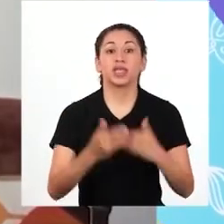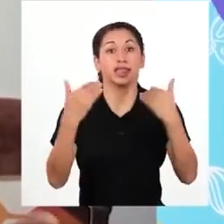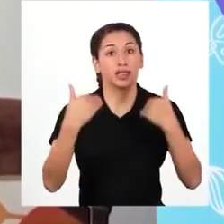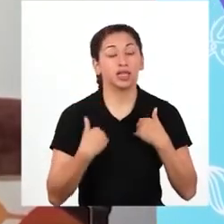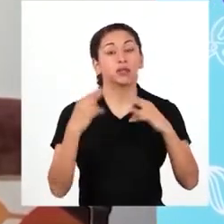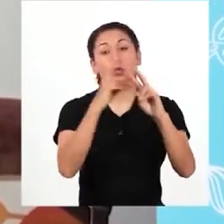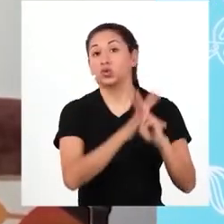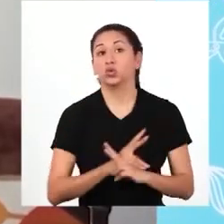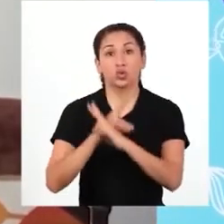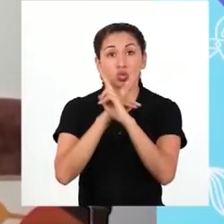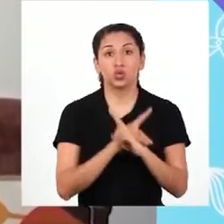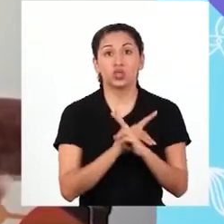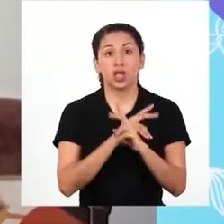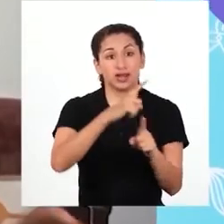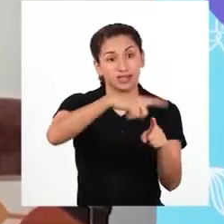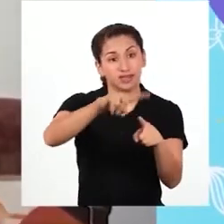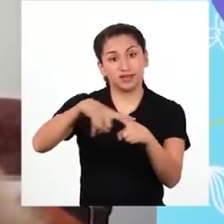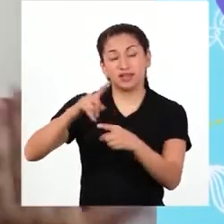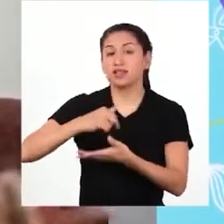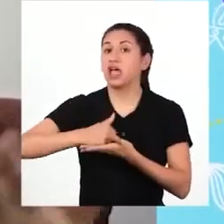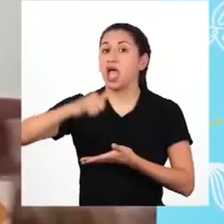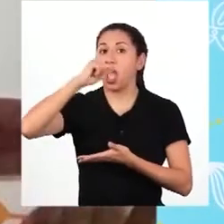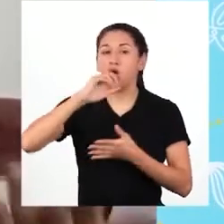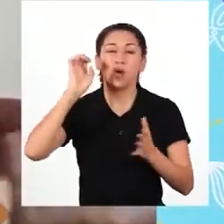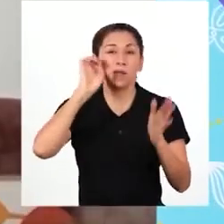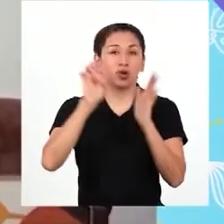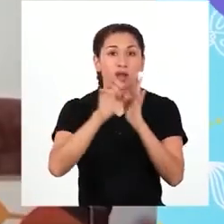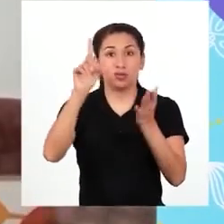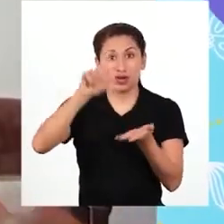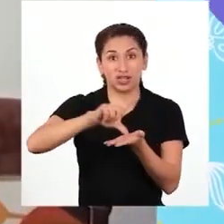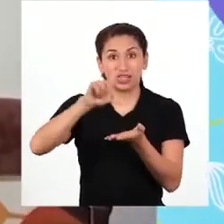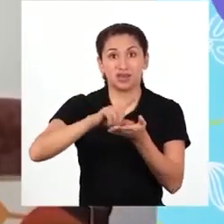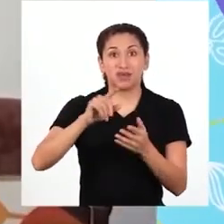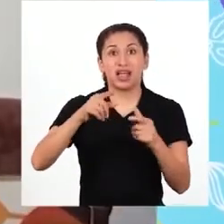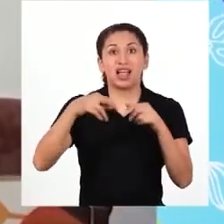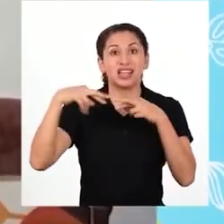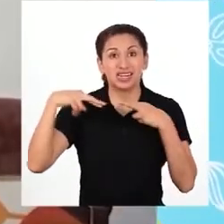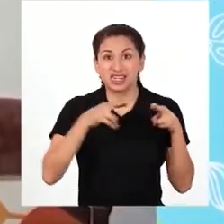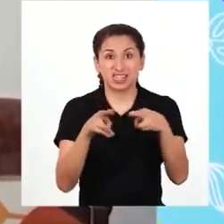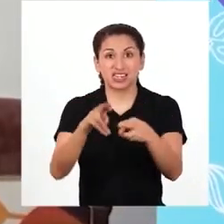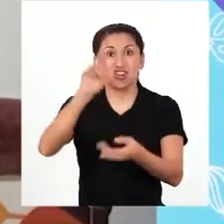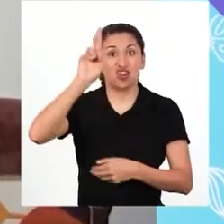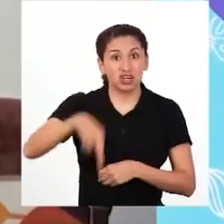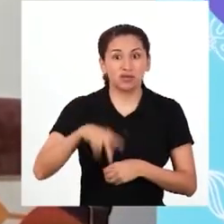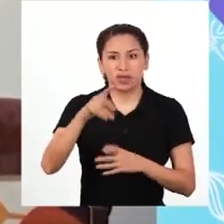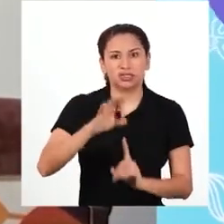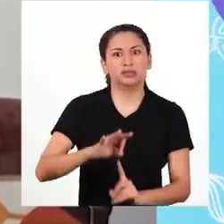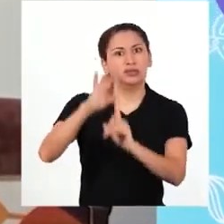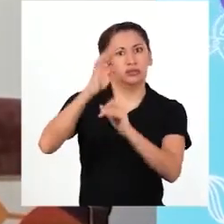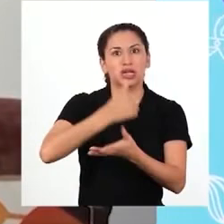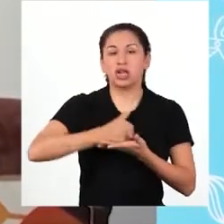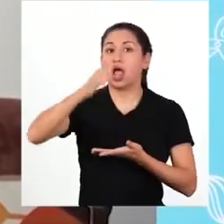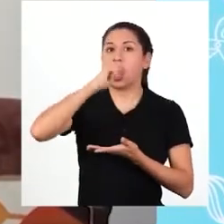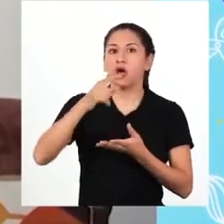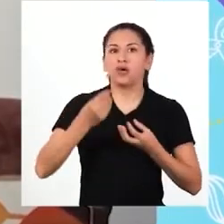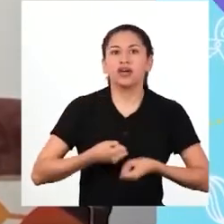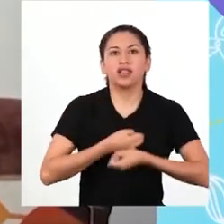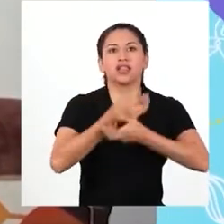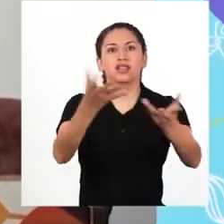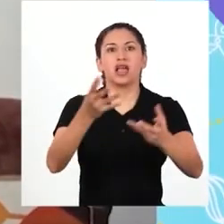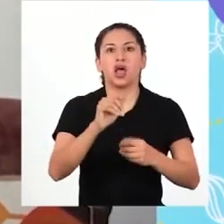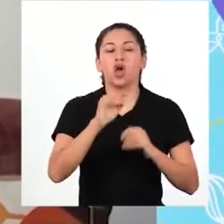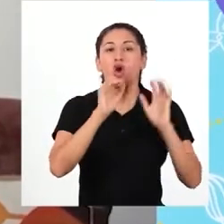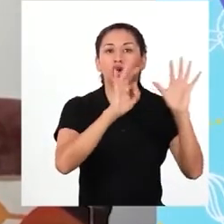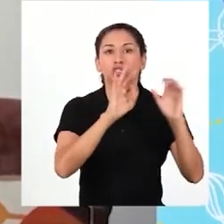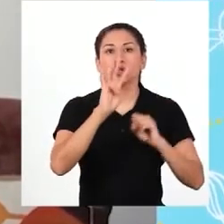Por ejemplo, en Lima, el río Rímac es la principal fuente de agua. Provee el 74.5% de agua.